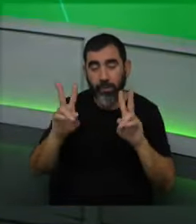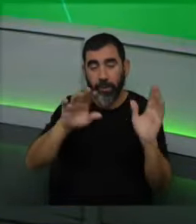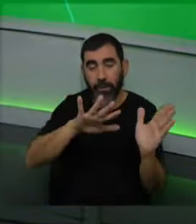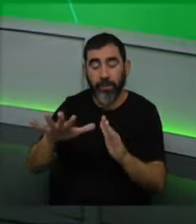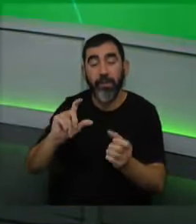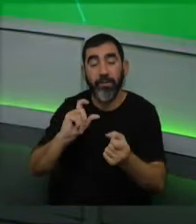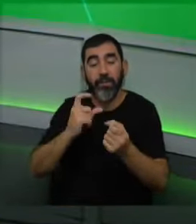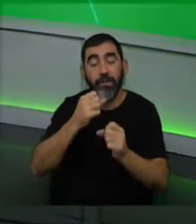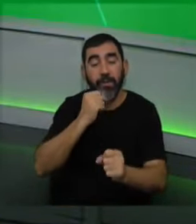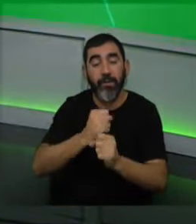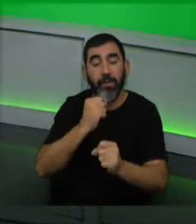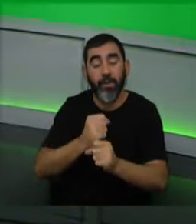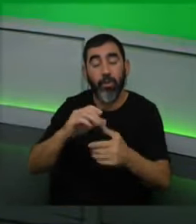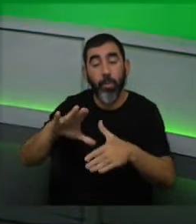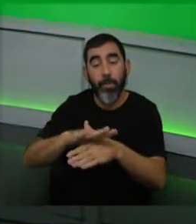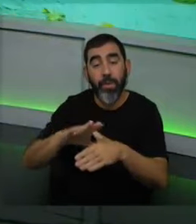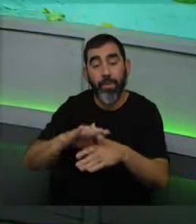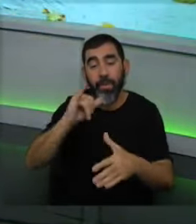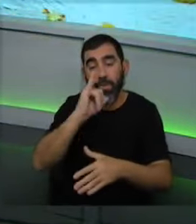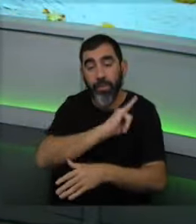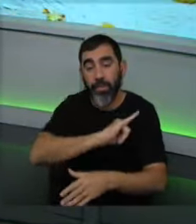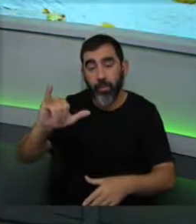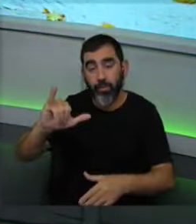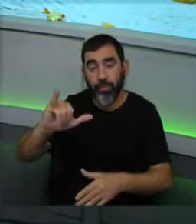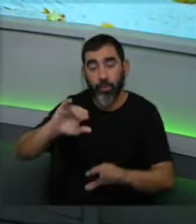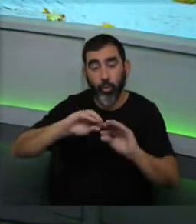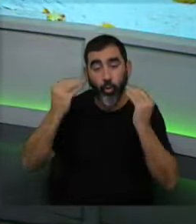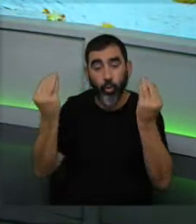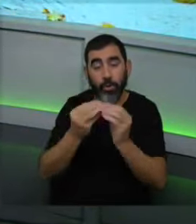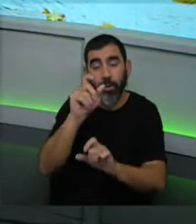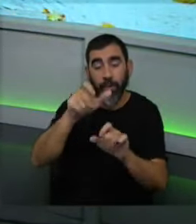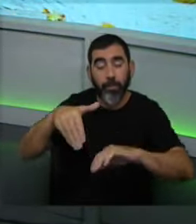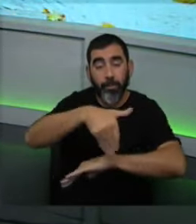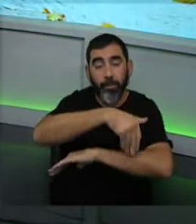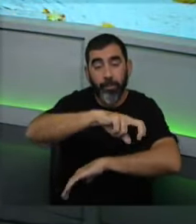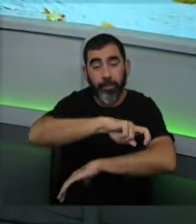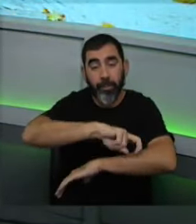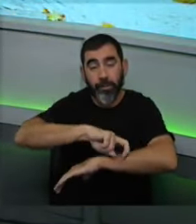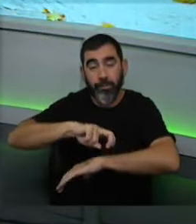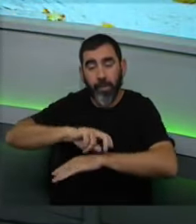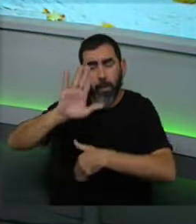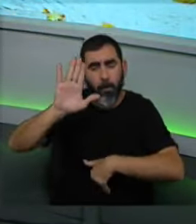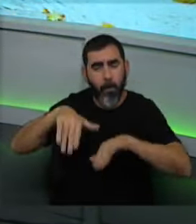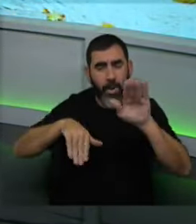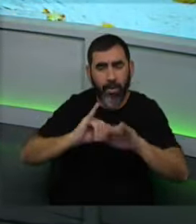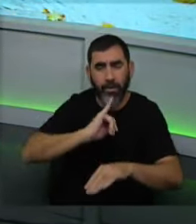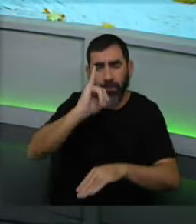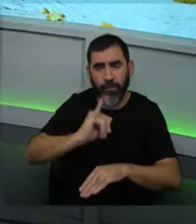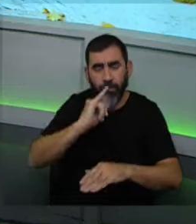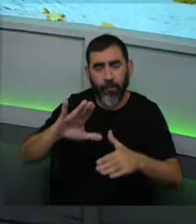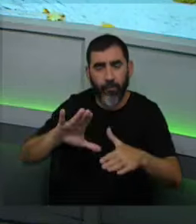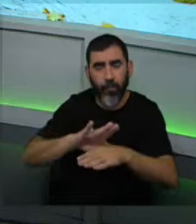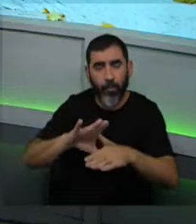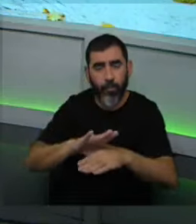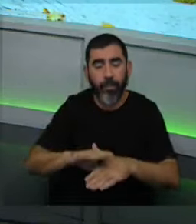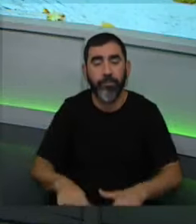temas el Sindicato de trabajadores del mides está denunciando que la cantidad de personas en situación de calle es mayor a lo que se está informando por parte